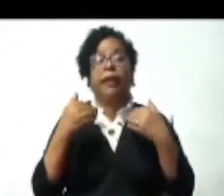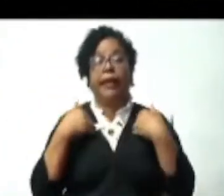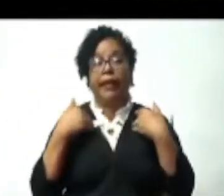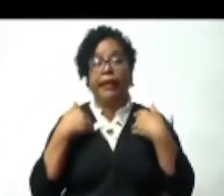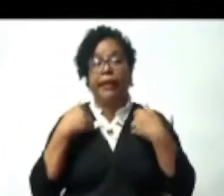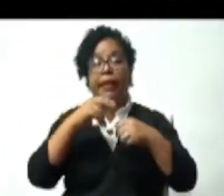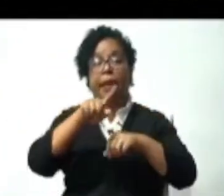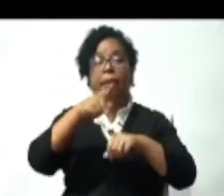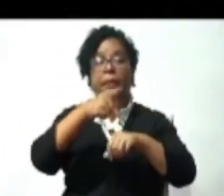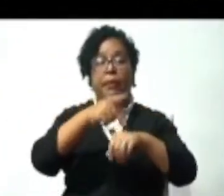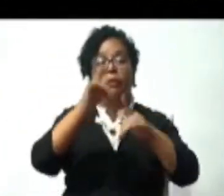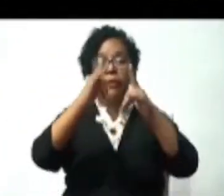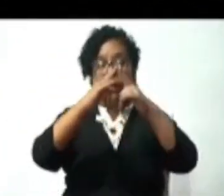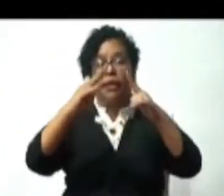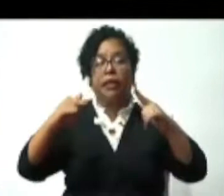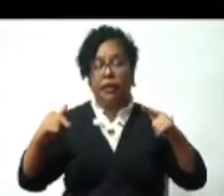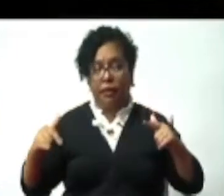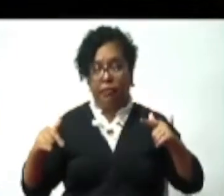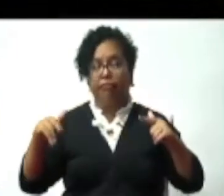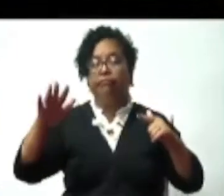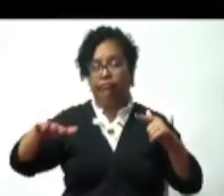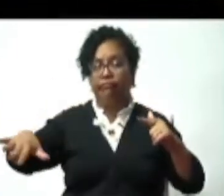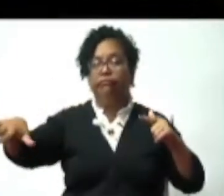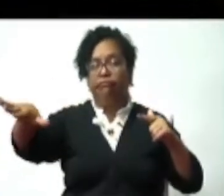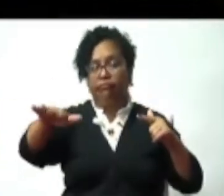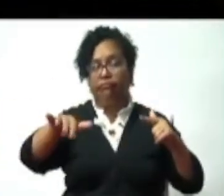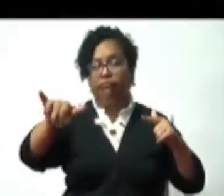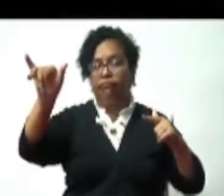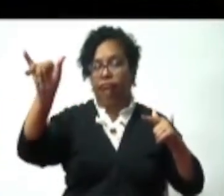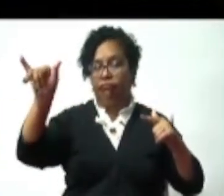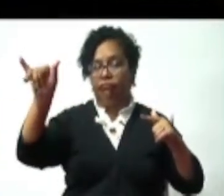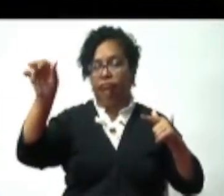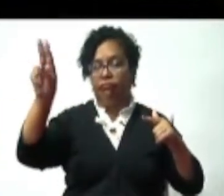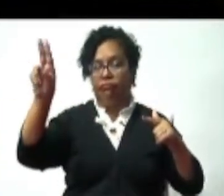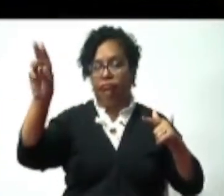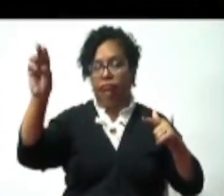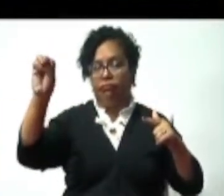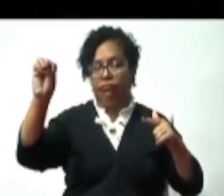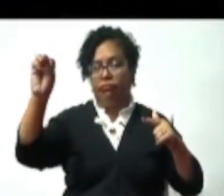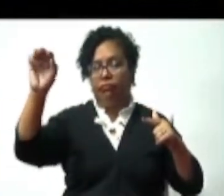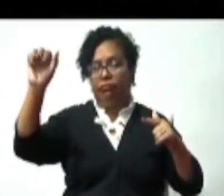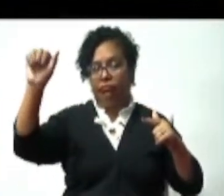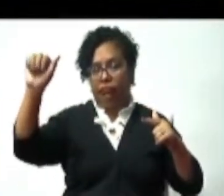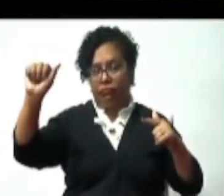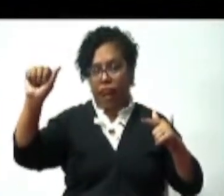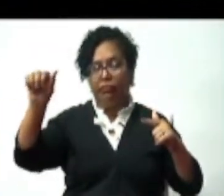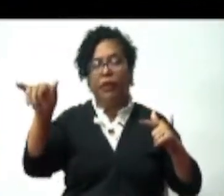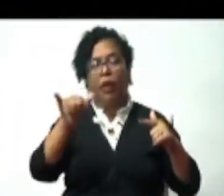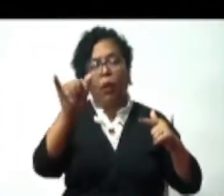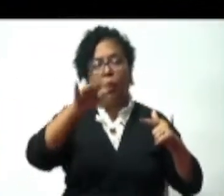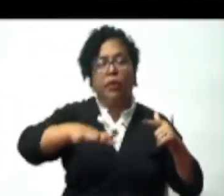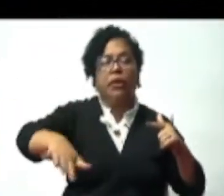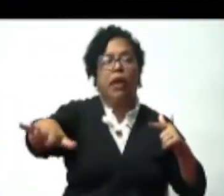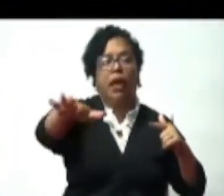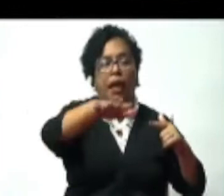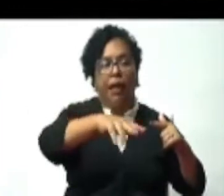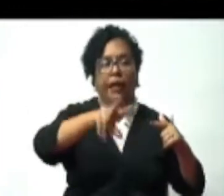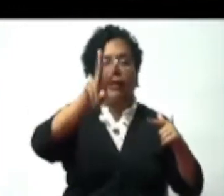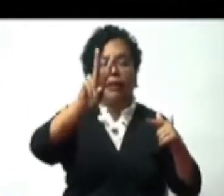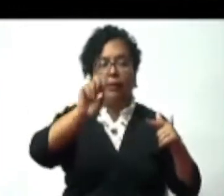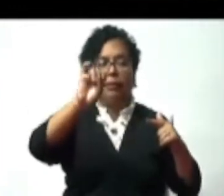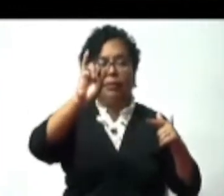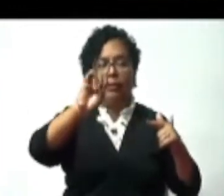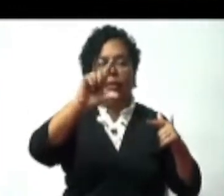del municipio de San Rafael del Yuma y también a un sector que es Villacerro. Es el sector a nivel de